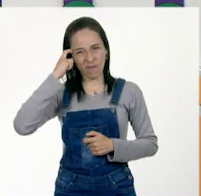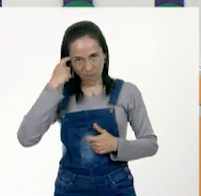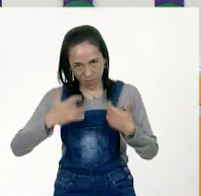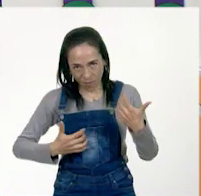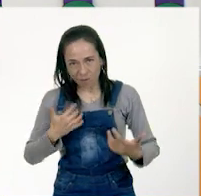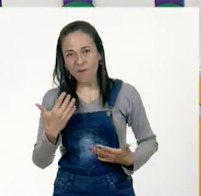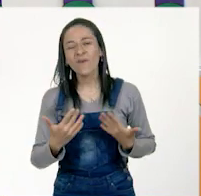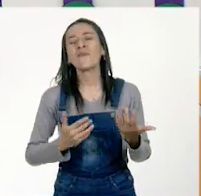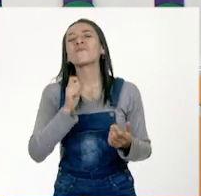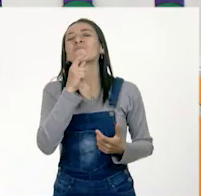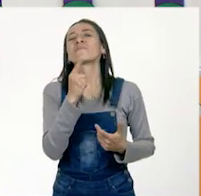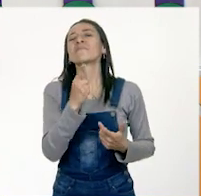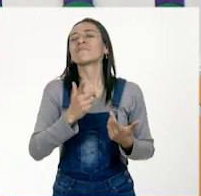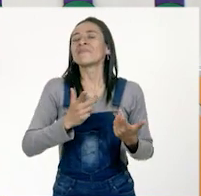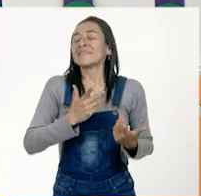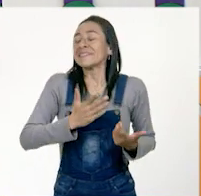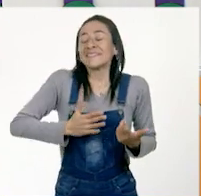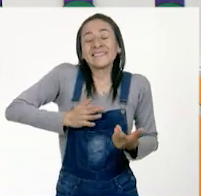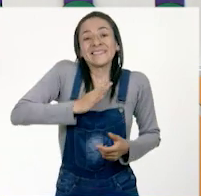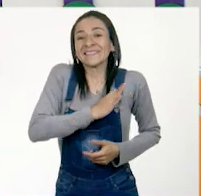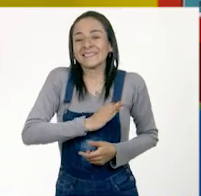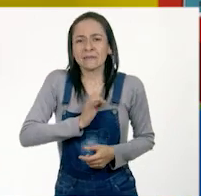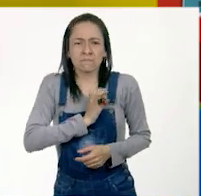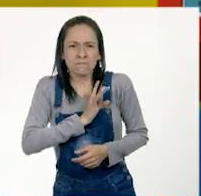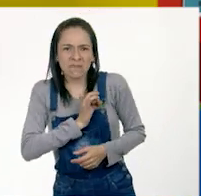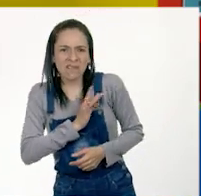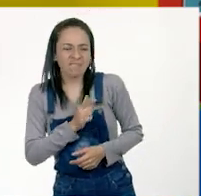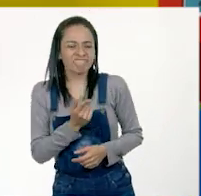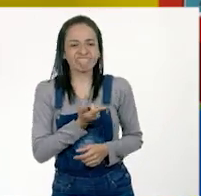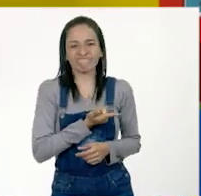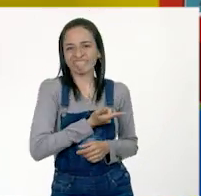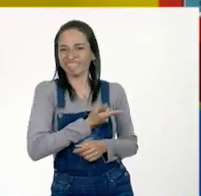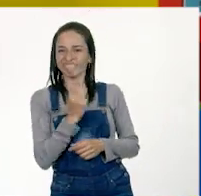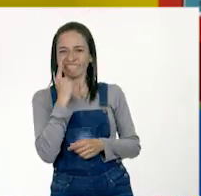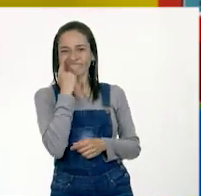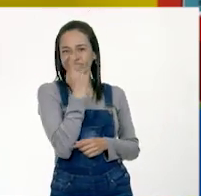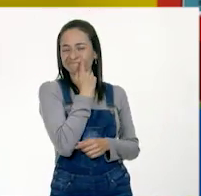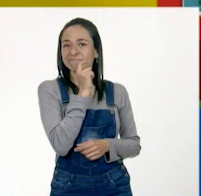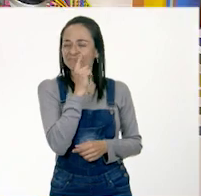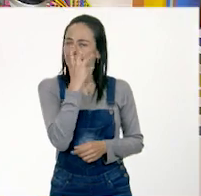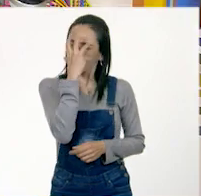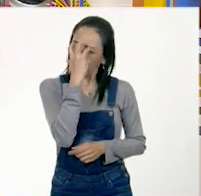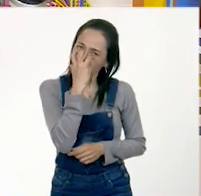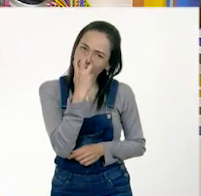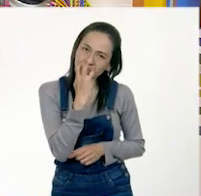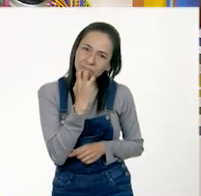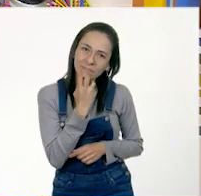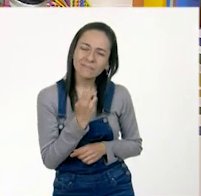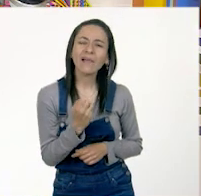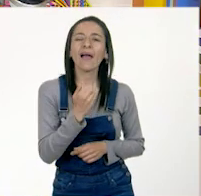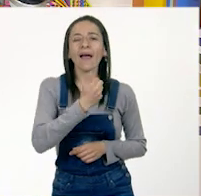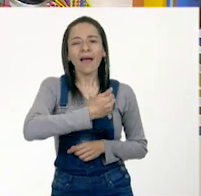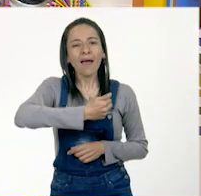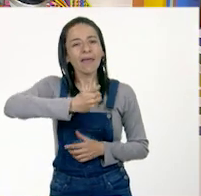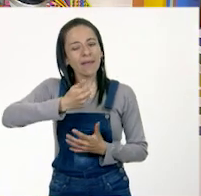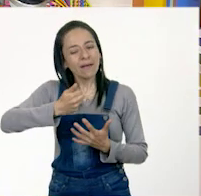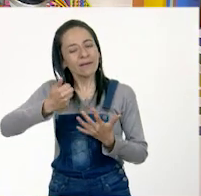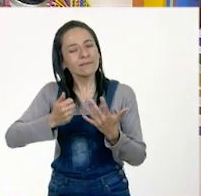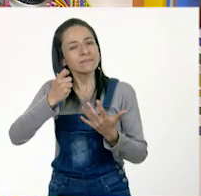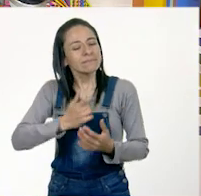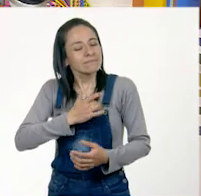el desagrado, la tristeza. Y poco a poco iremos profundizando en cada una de nuestras emociones básicas. ¿Qué les